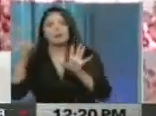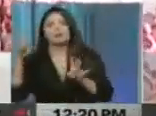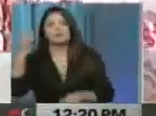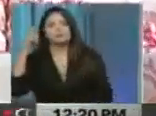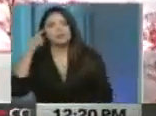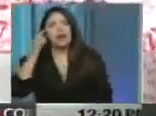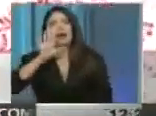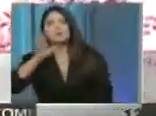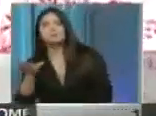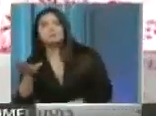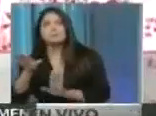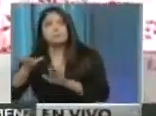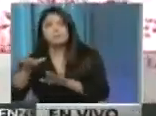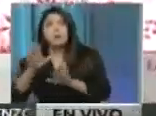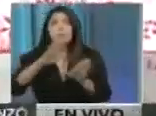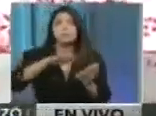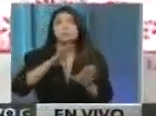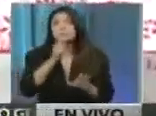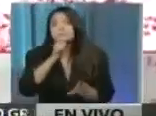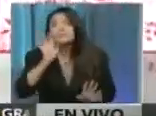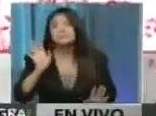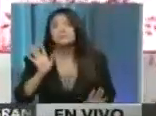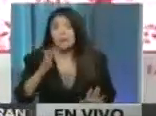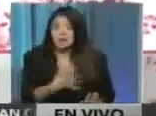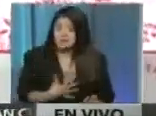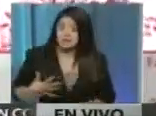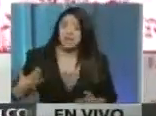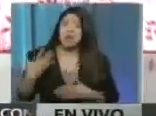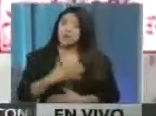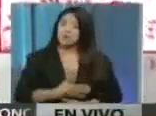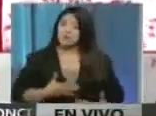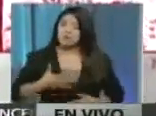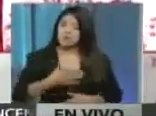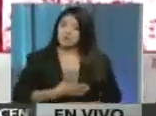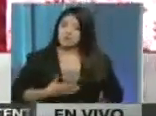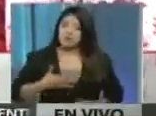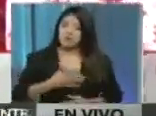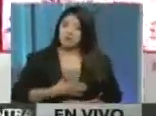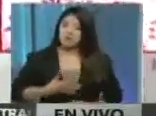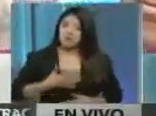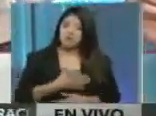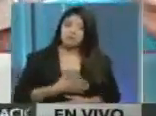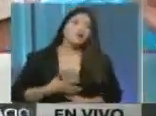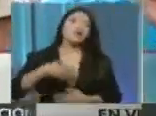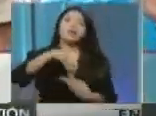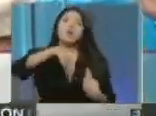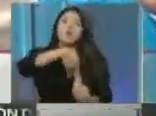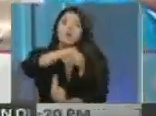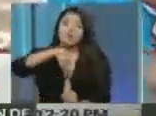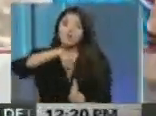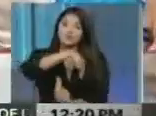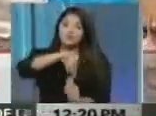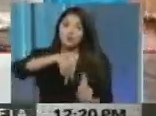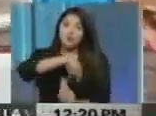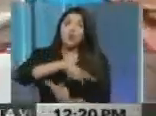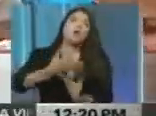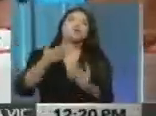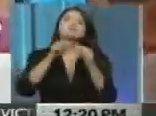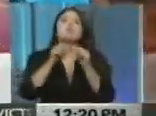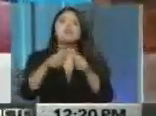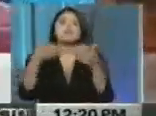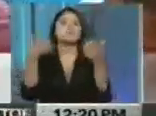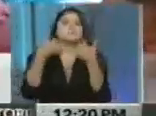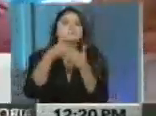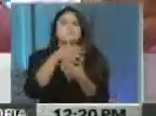Y quien quiera seguir disfrutando de la revolución, seguir